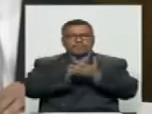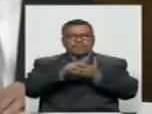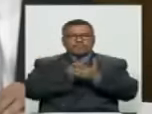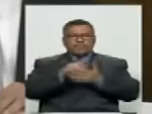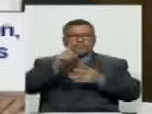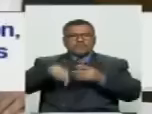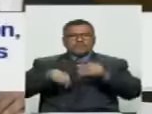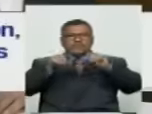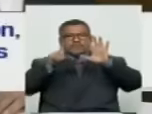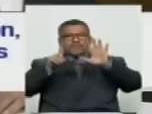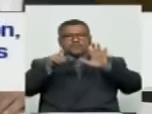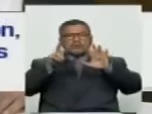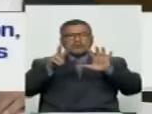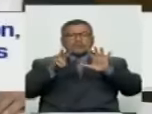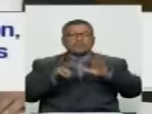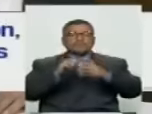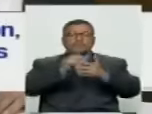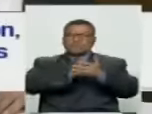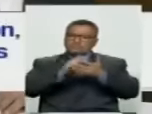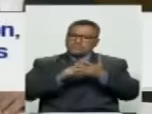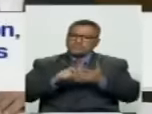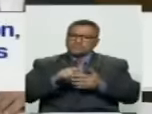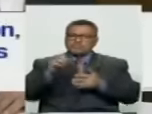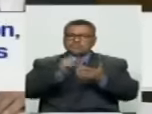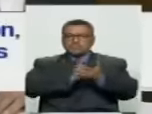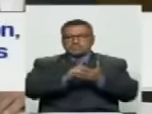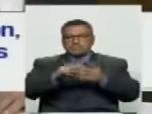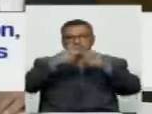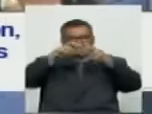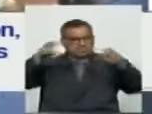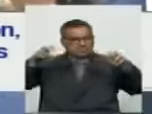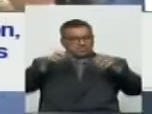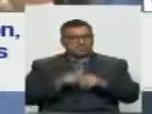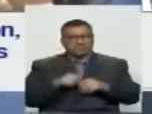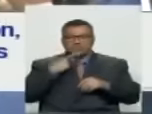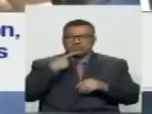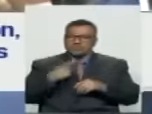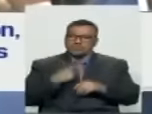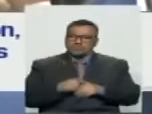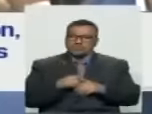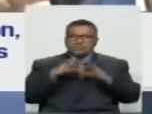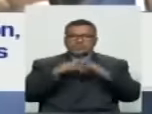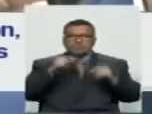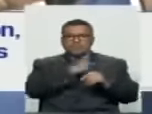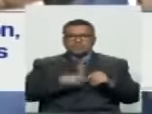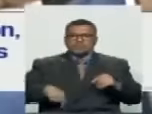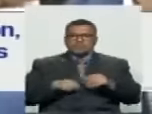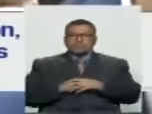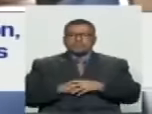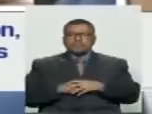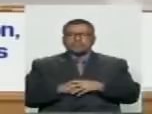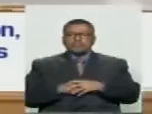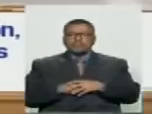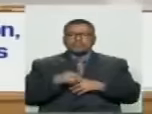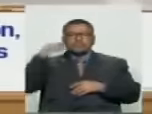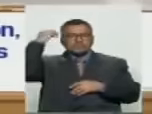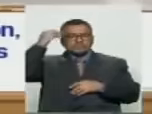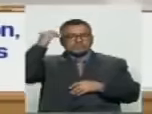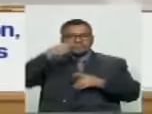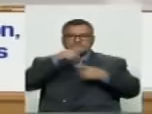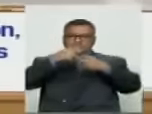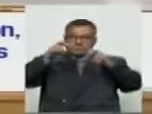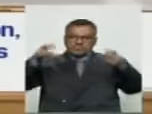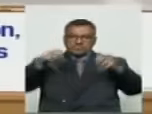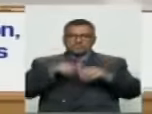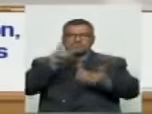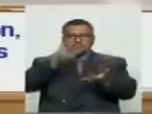artículo 17, quedando redactado en los siguientes términos. Epígrafe. Recursos. Es todo, presidente. En consideración el